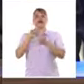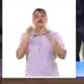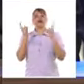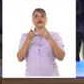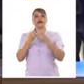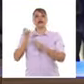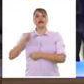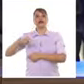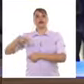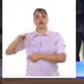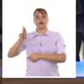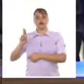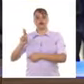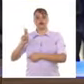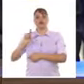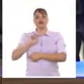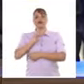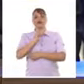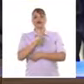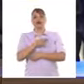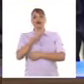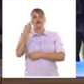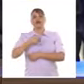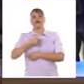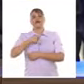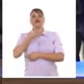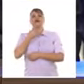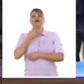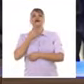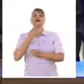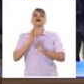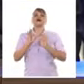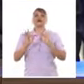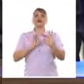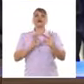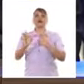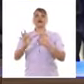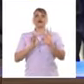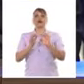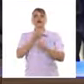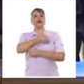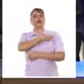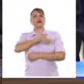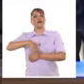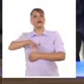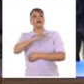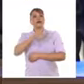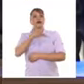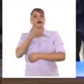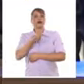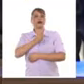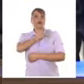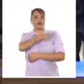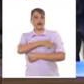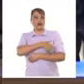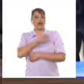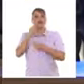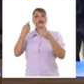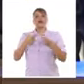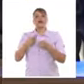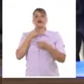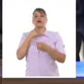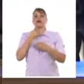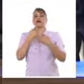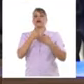mandato de garantizar la seguridad y la protección de la población civil y facilitar la entrega